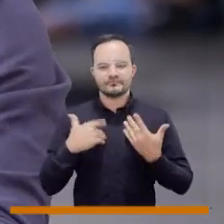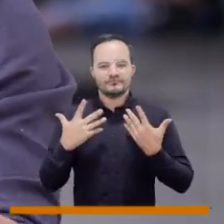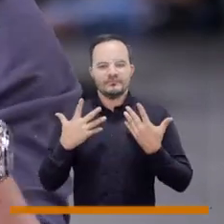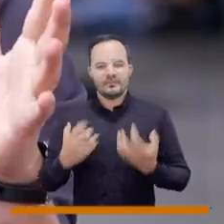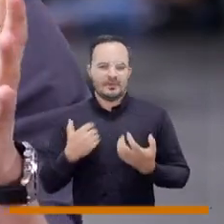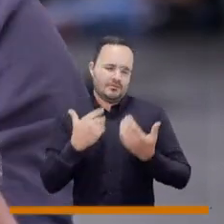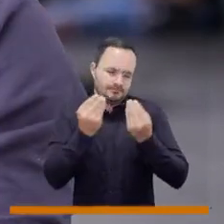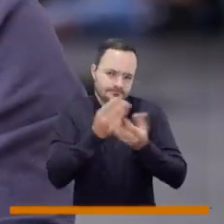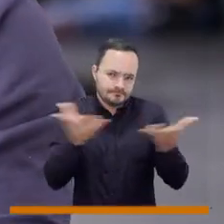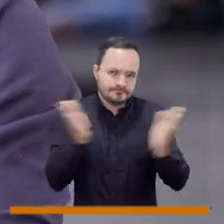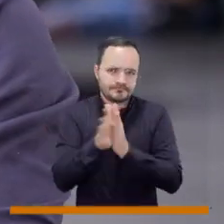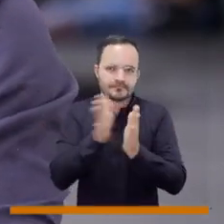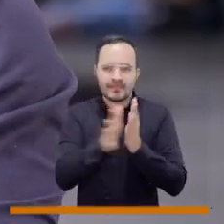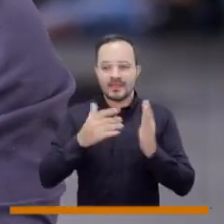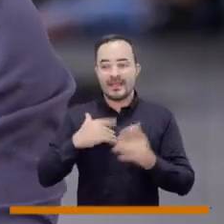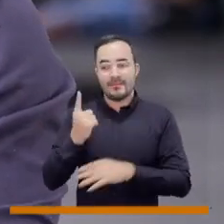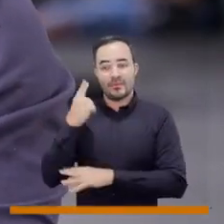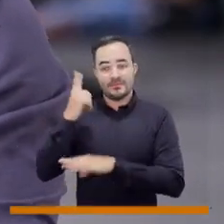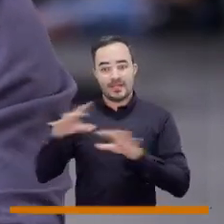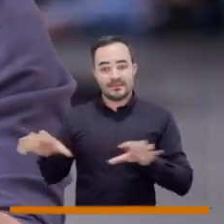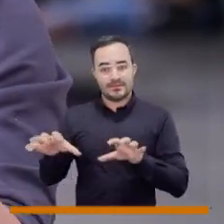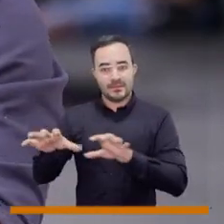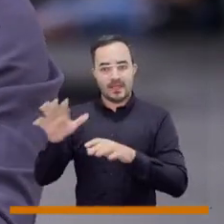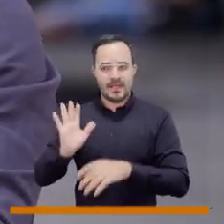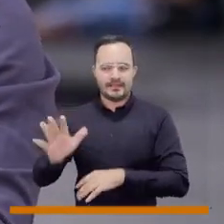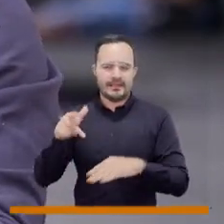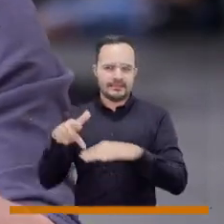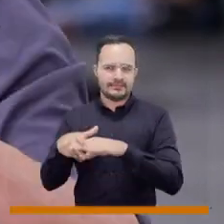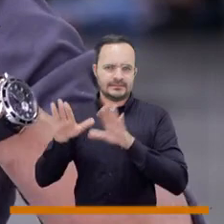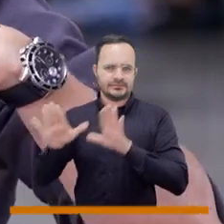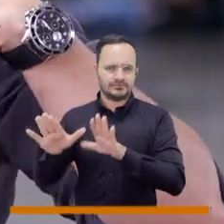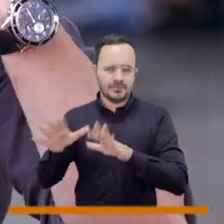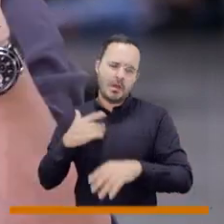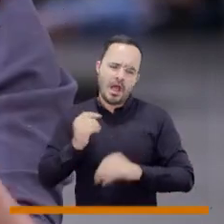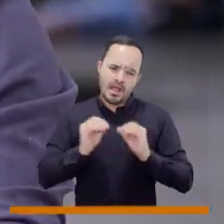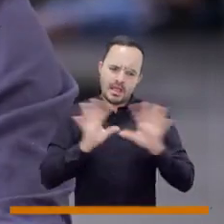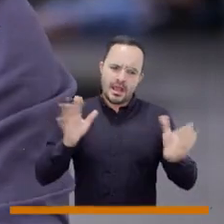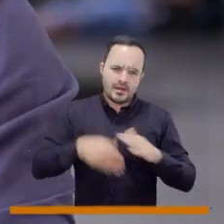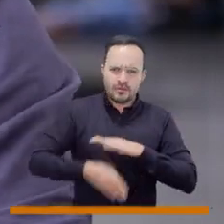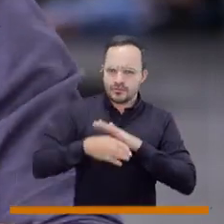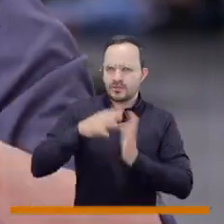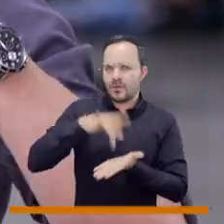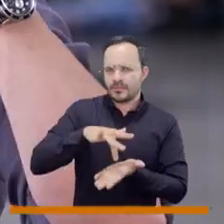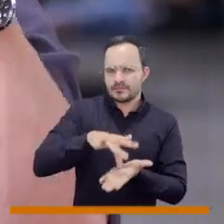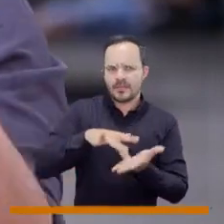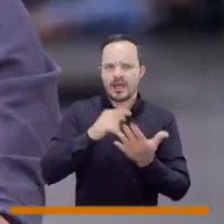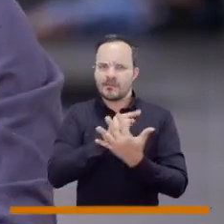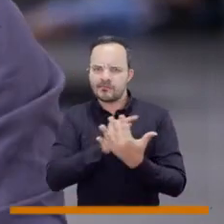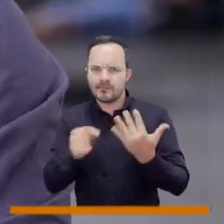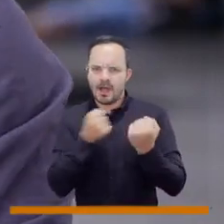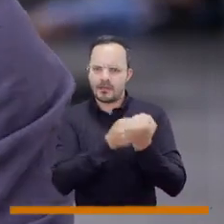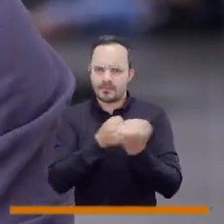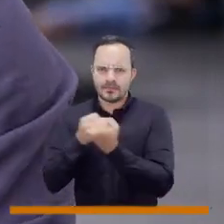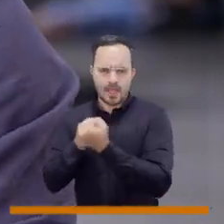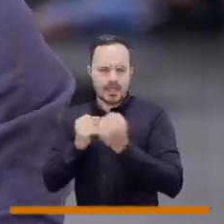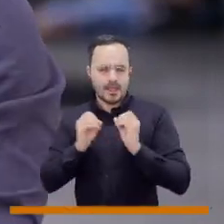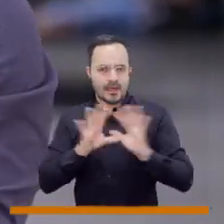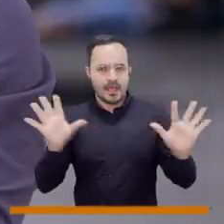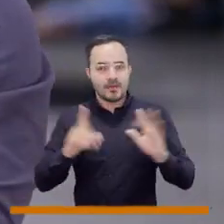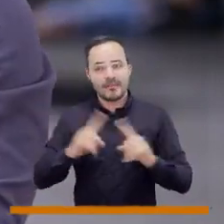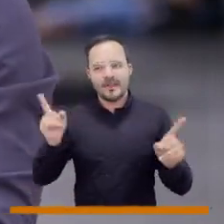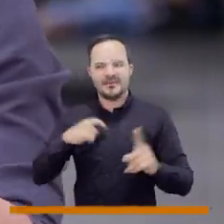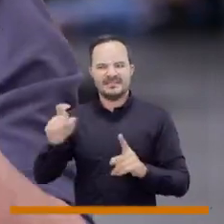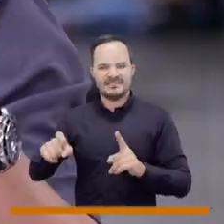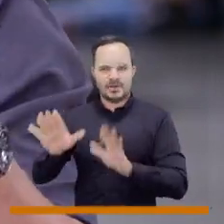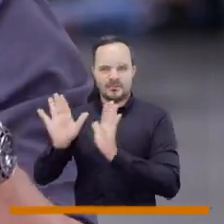estaré en un receso desde la actividad política, aunque hay que seguir participando, hay que seguir respaldando, pero voy